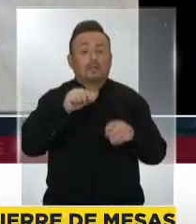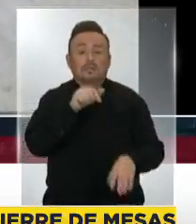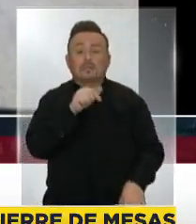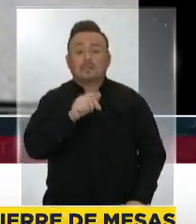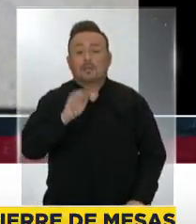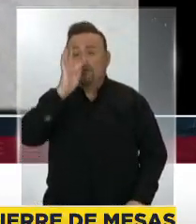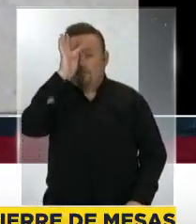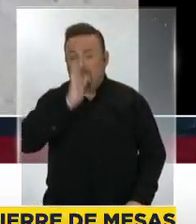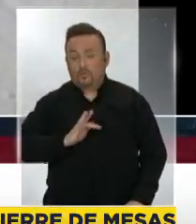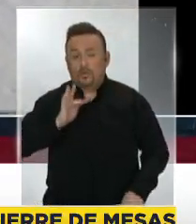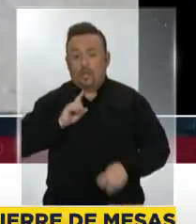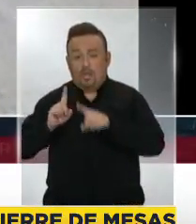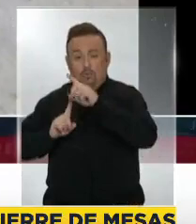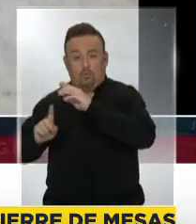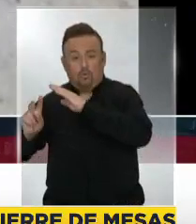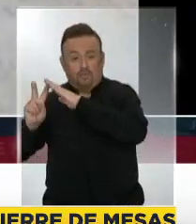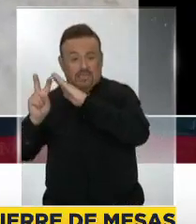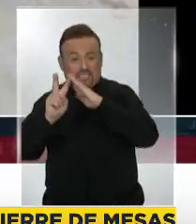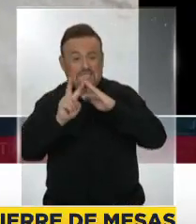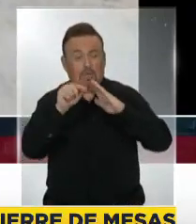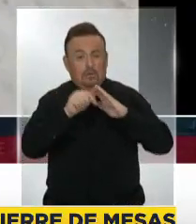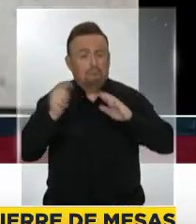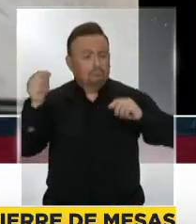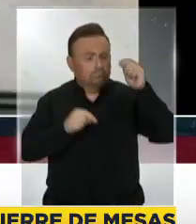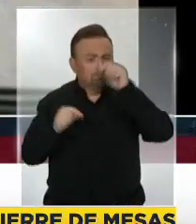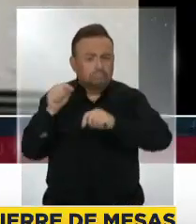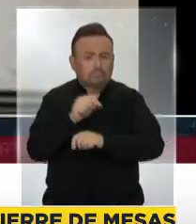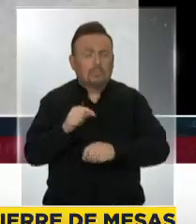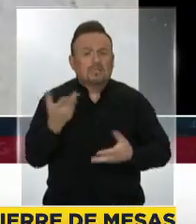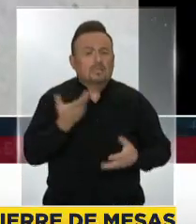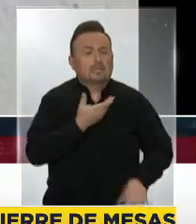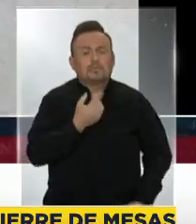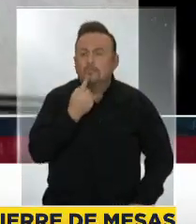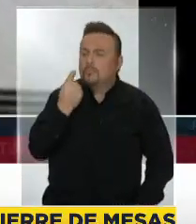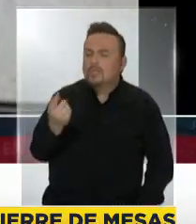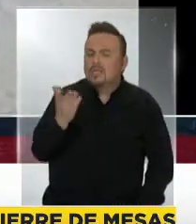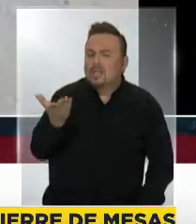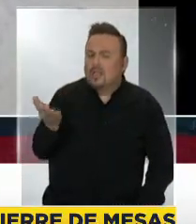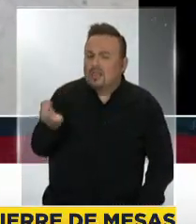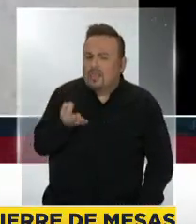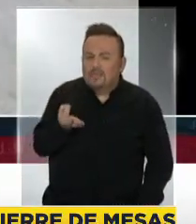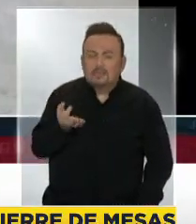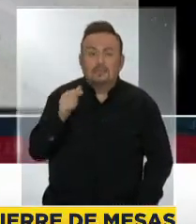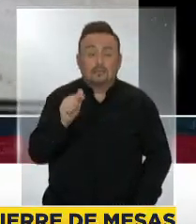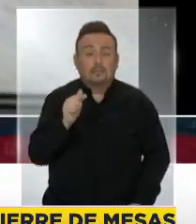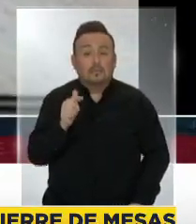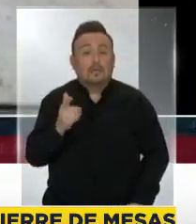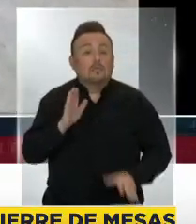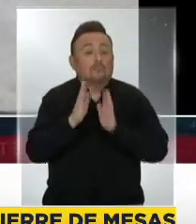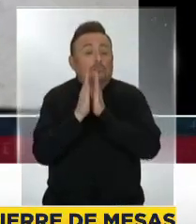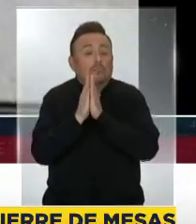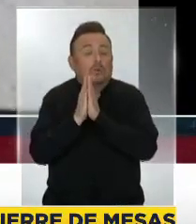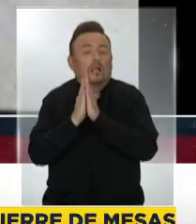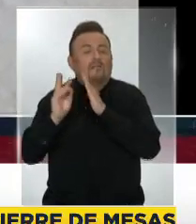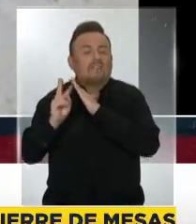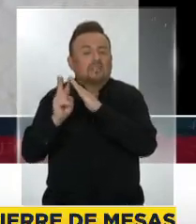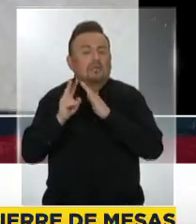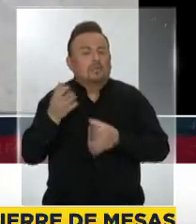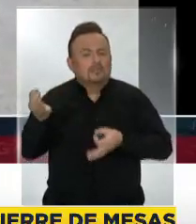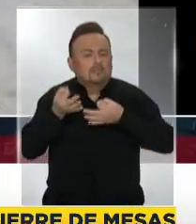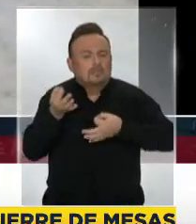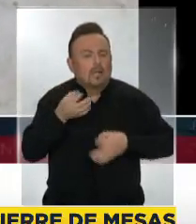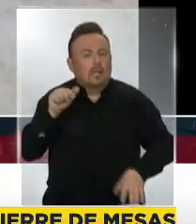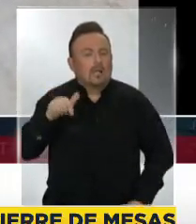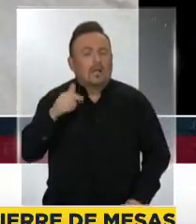encontramos con algunos de los vecinos que han ido llegando. Vecinos, no, obviamente dicen? Estamos atentos a esta situación. Si nos puede comentar, ¿qué fue lo que le han